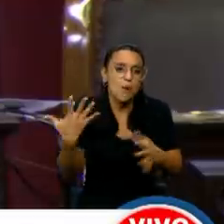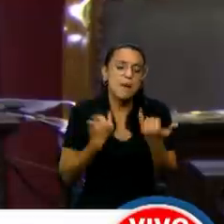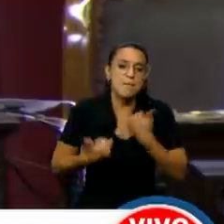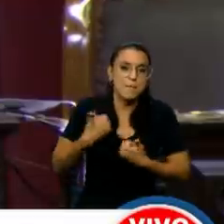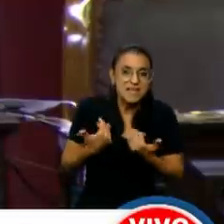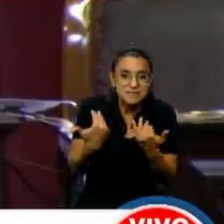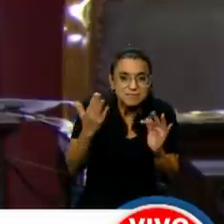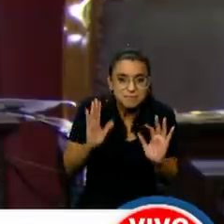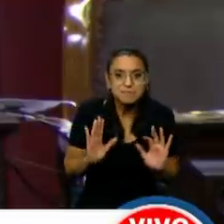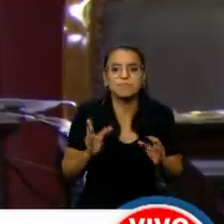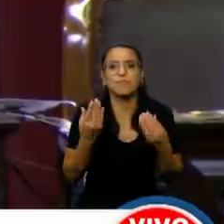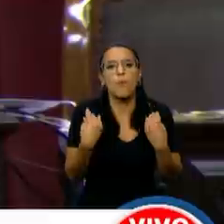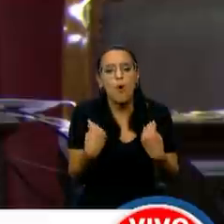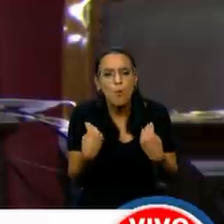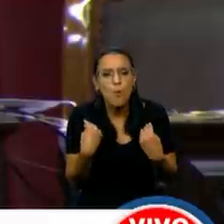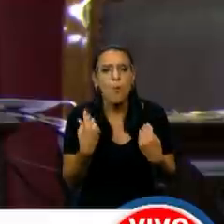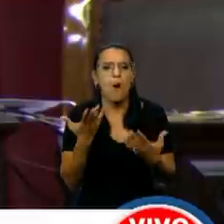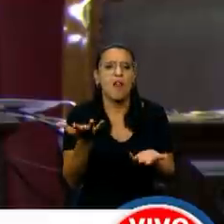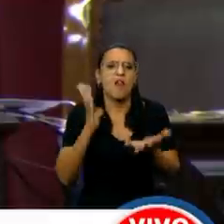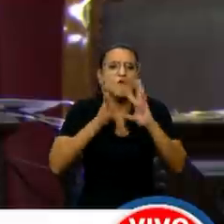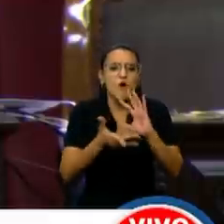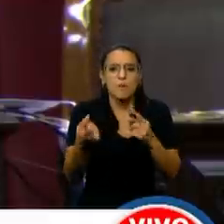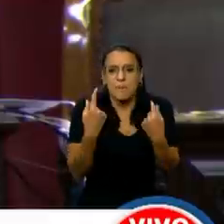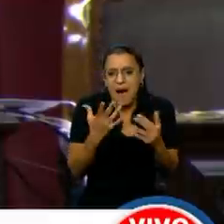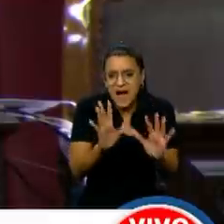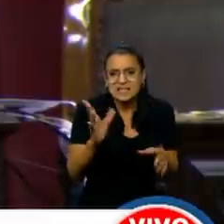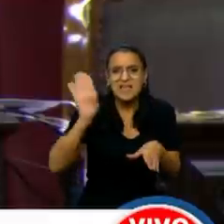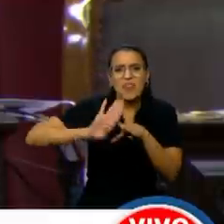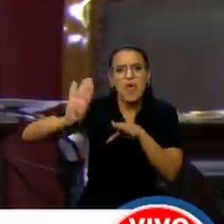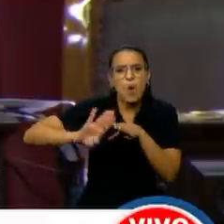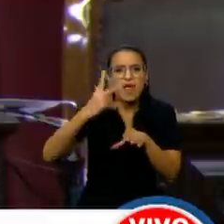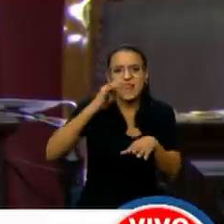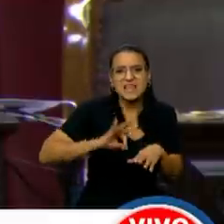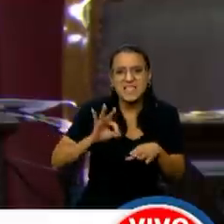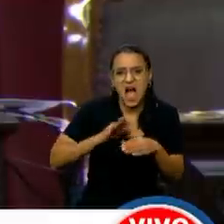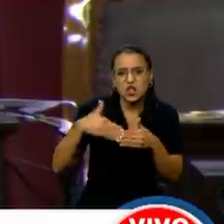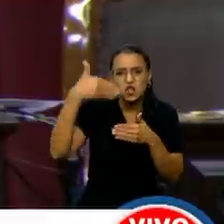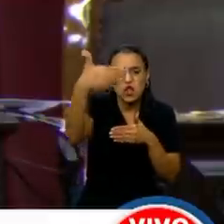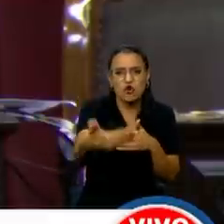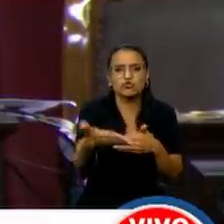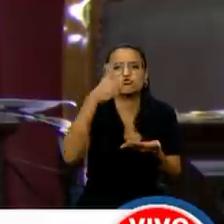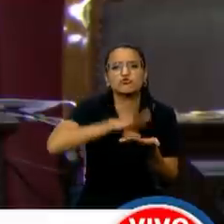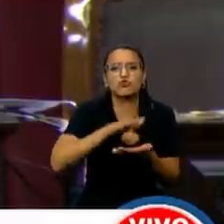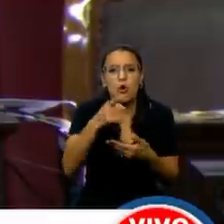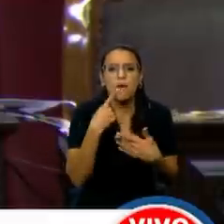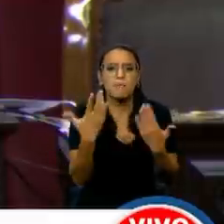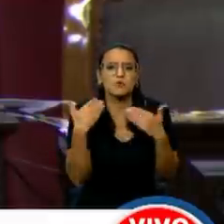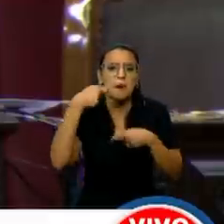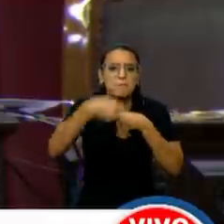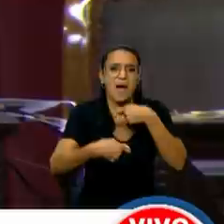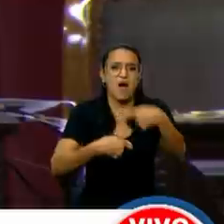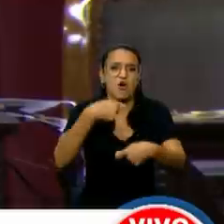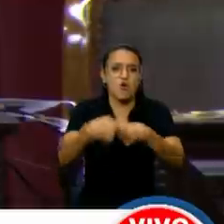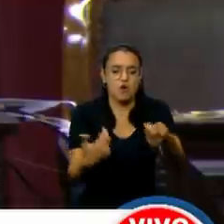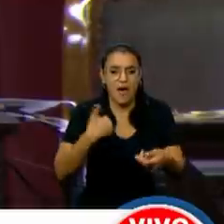explicar por digamos cuál era el criterio cuando se tomó esta deuda tres años y sobre las posibilidades de pago que